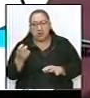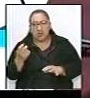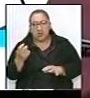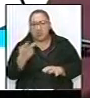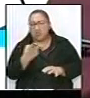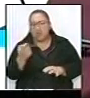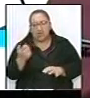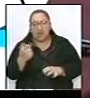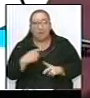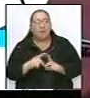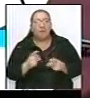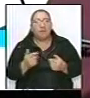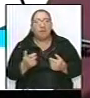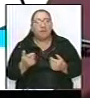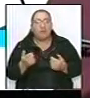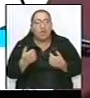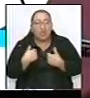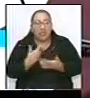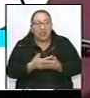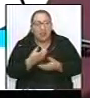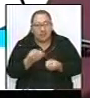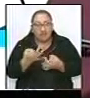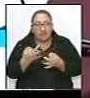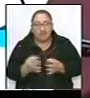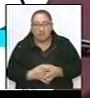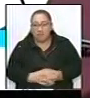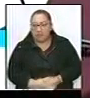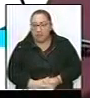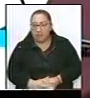como 200 más o menos, pero no tengo la cantidad exacta,